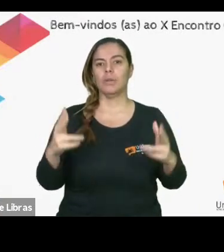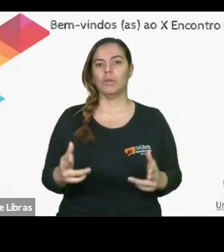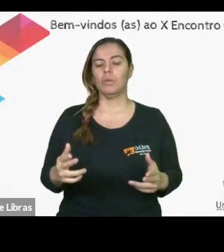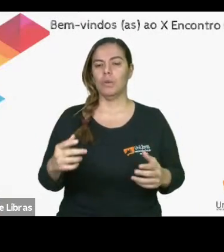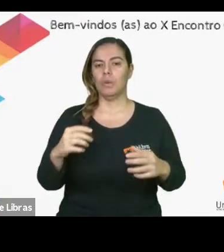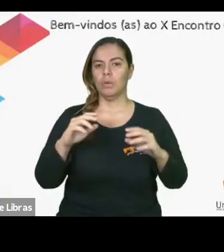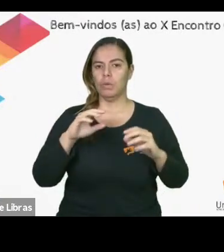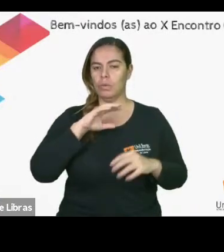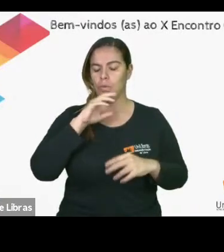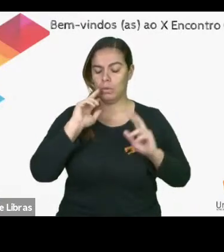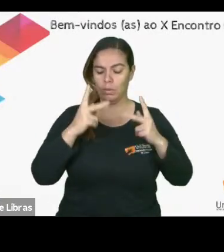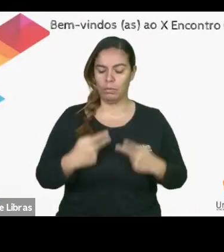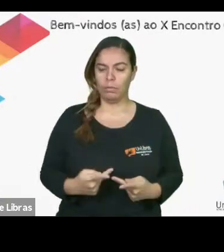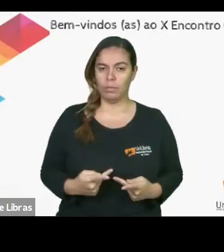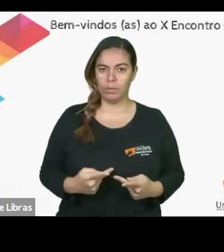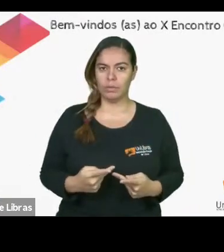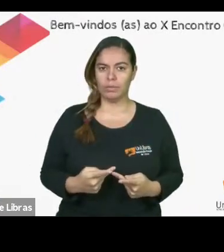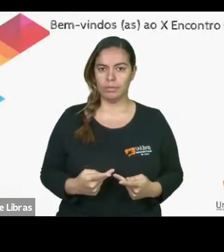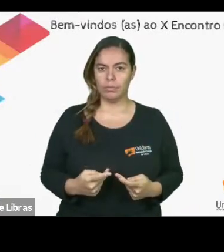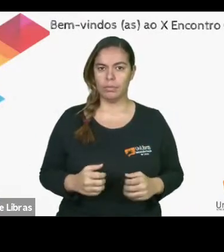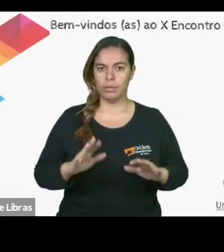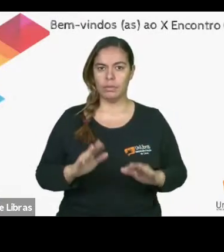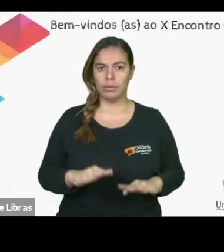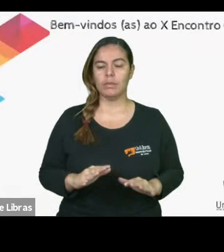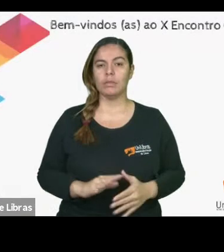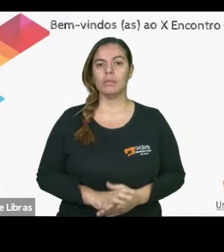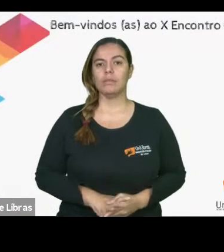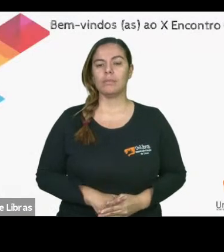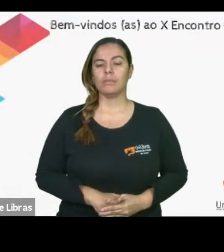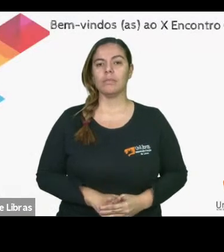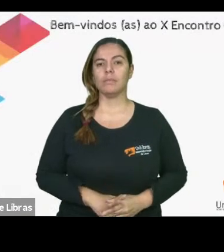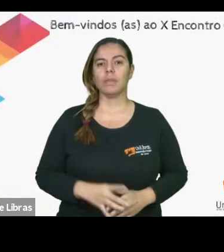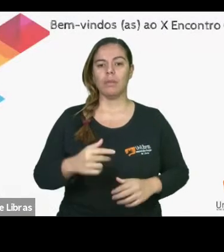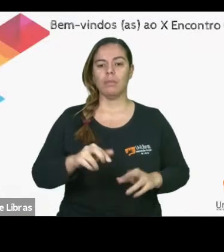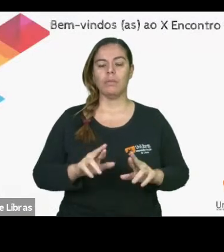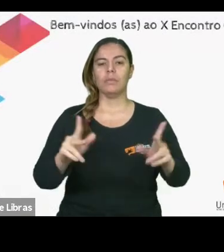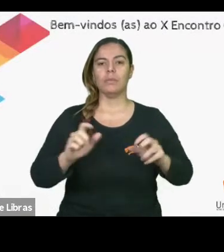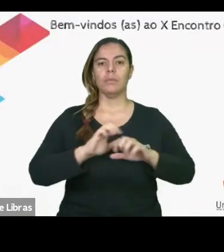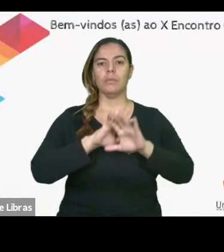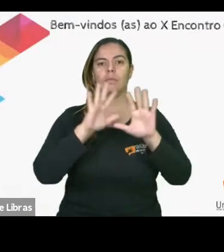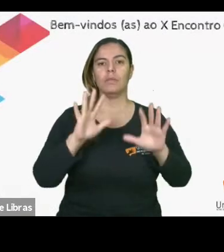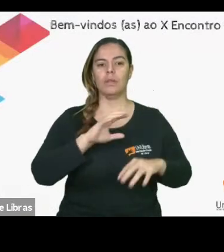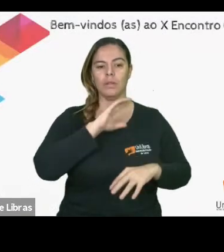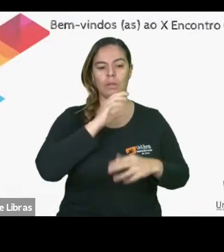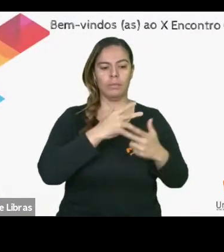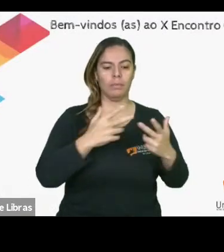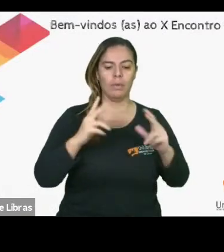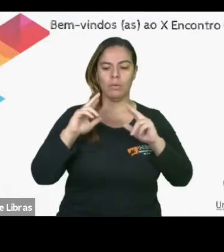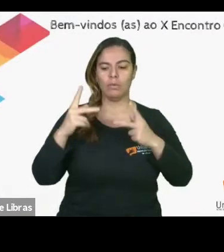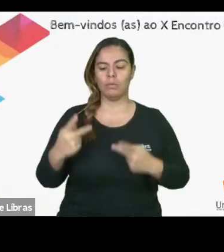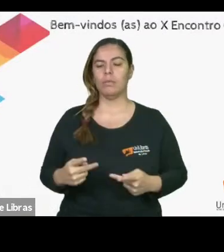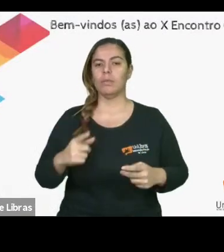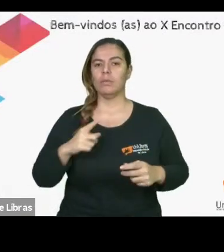eso es alguien que está fuera de que hace una distinción clara entre lo animal y lo humano.